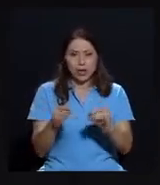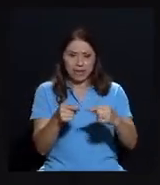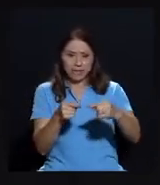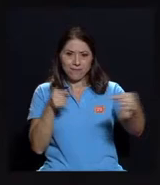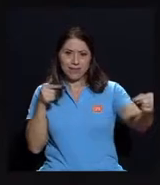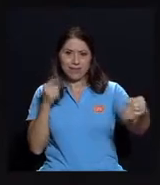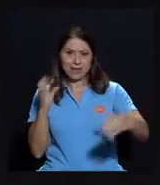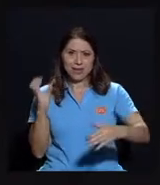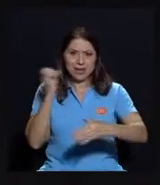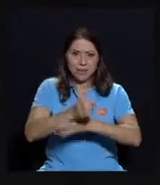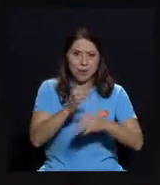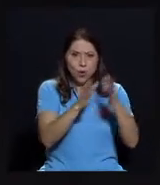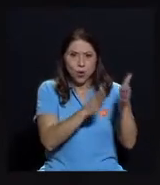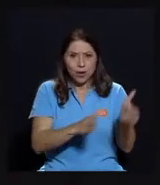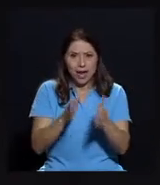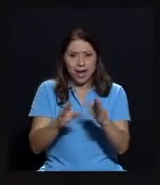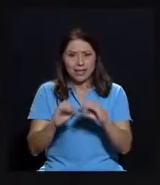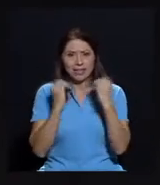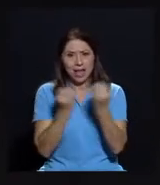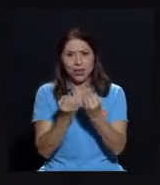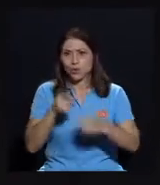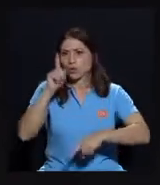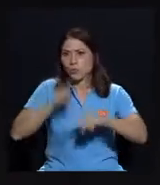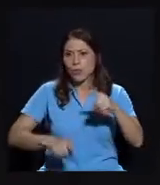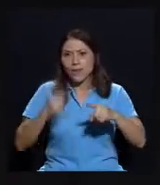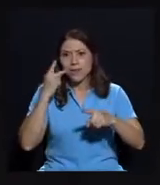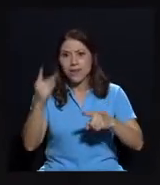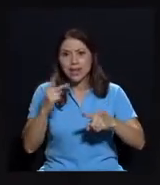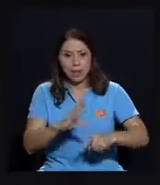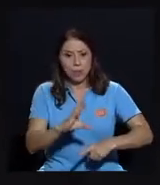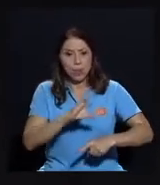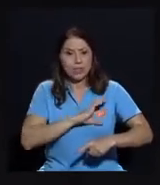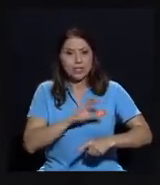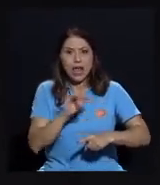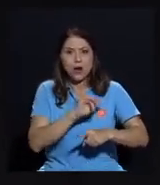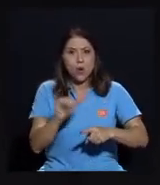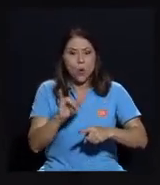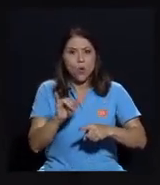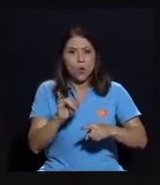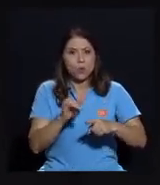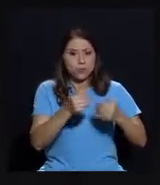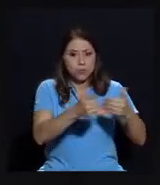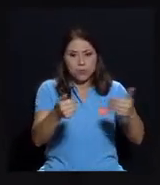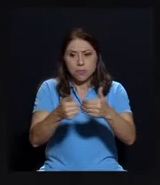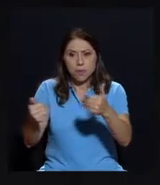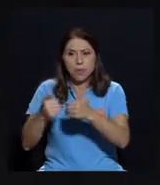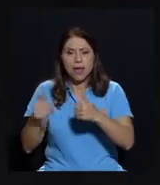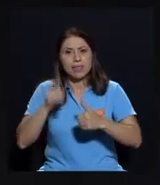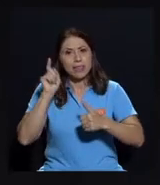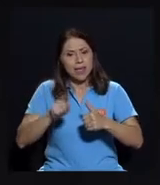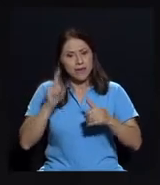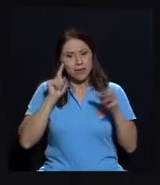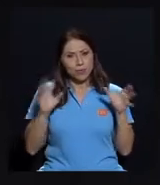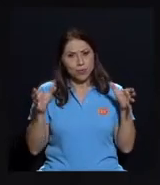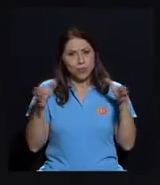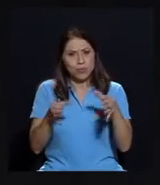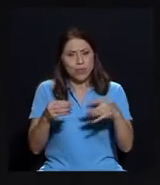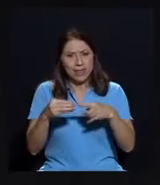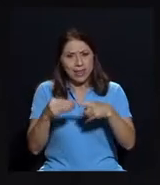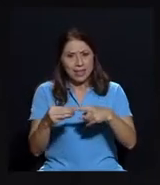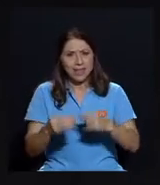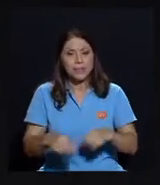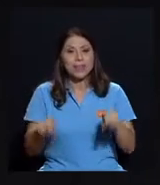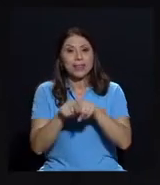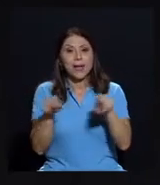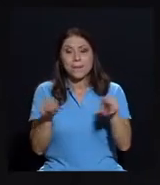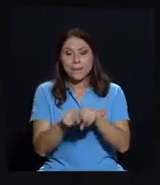puede ver como la fuerza pública en general como un consolidado esto hay que verlo de una manera particular y directa en ese sentido y verlo también